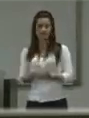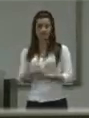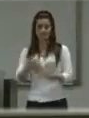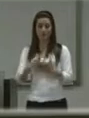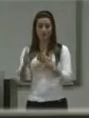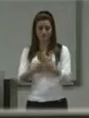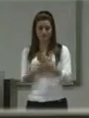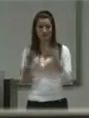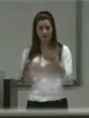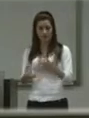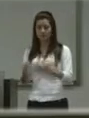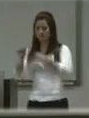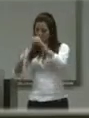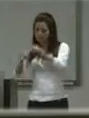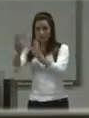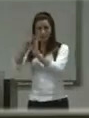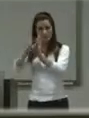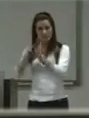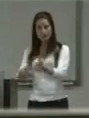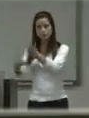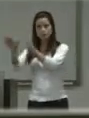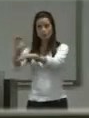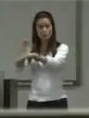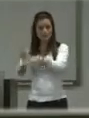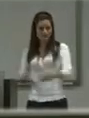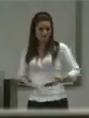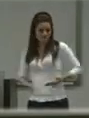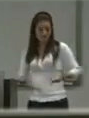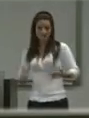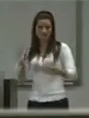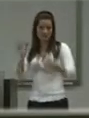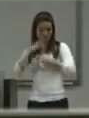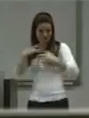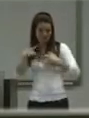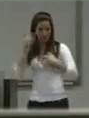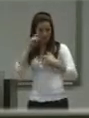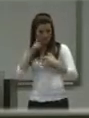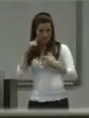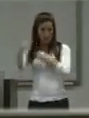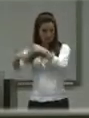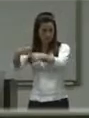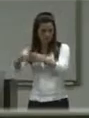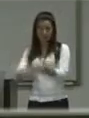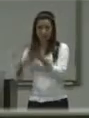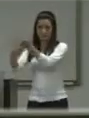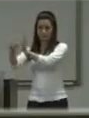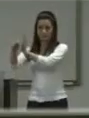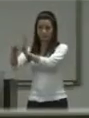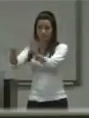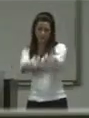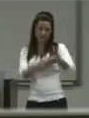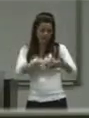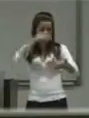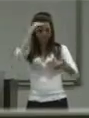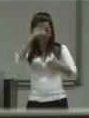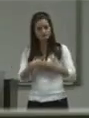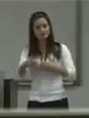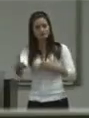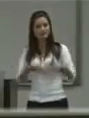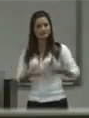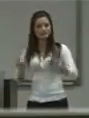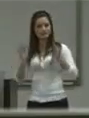el proyecto al producir un manual para prestadores de servicios de salud sexual y reproductiva que pudieran generar servicios accesibles para personas